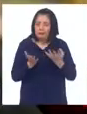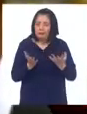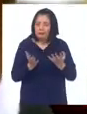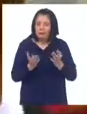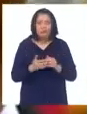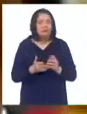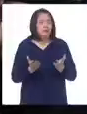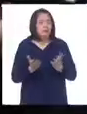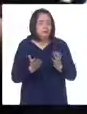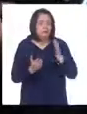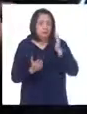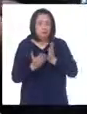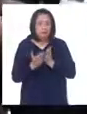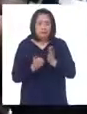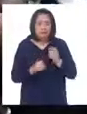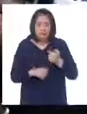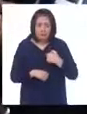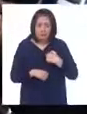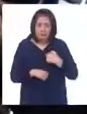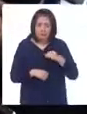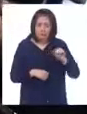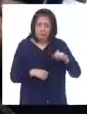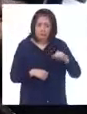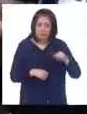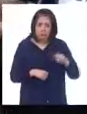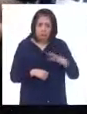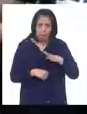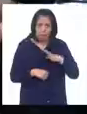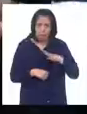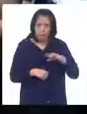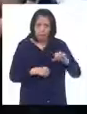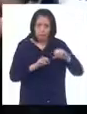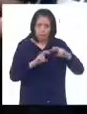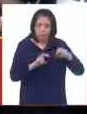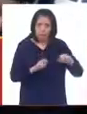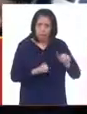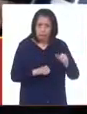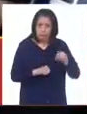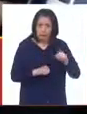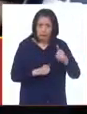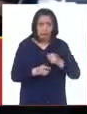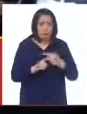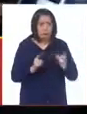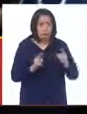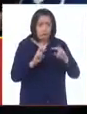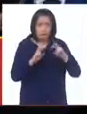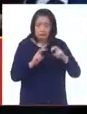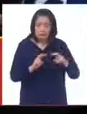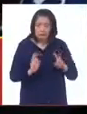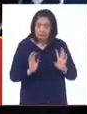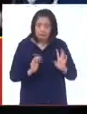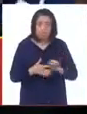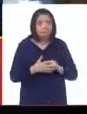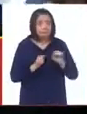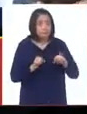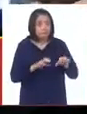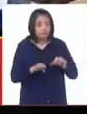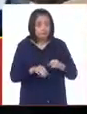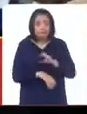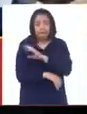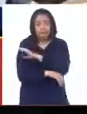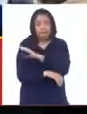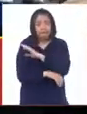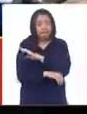naval del Callao. Yo estoy a favor que se investigue, por supuesto, pero que esta investigación la haga un